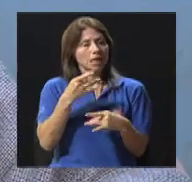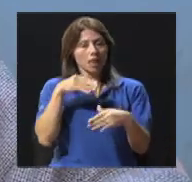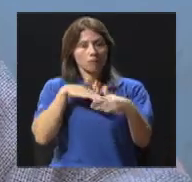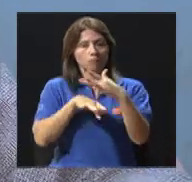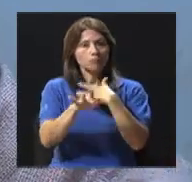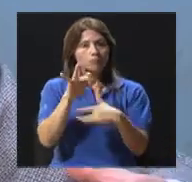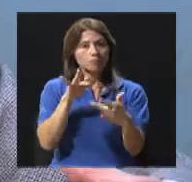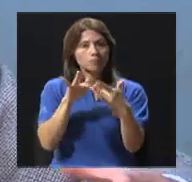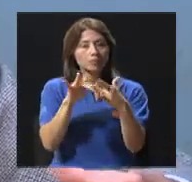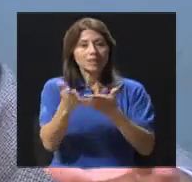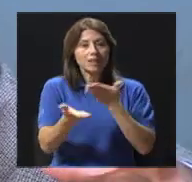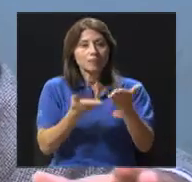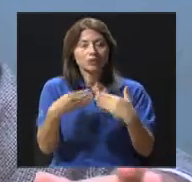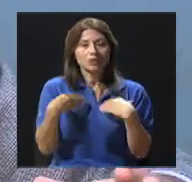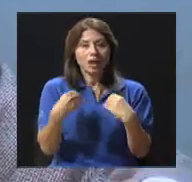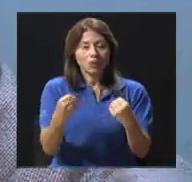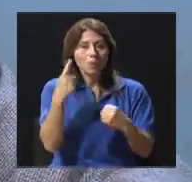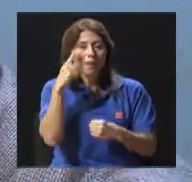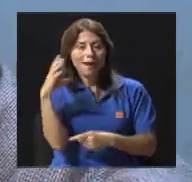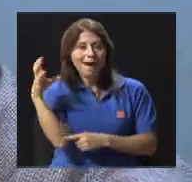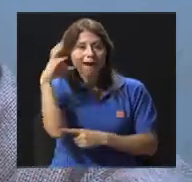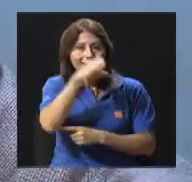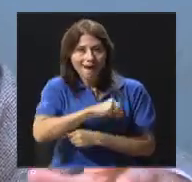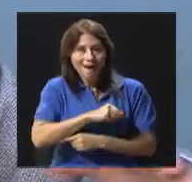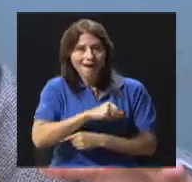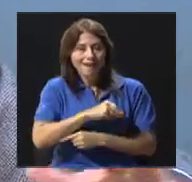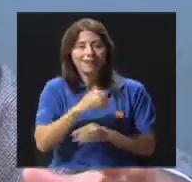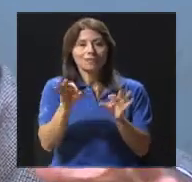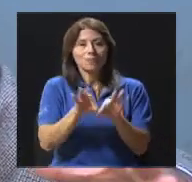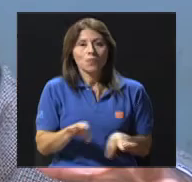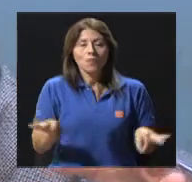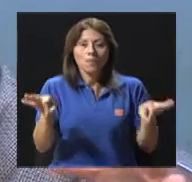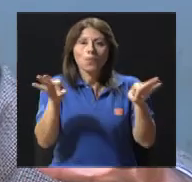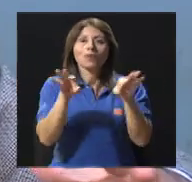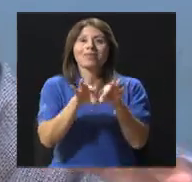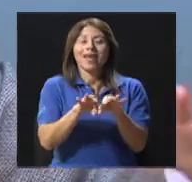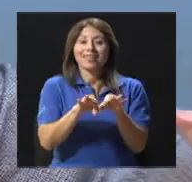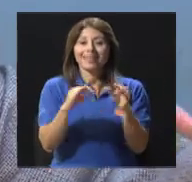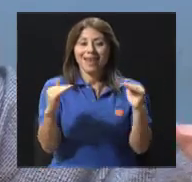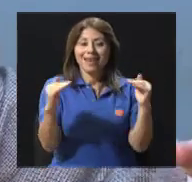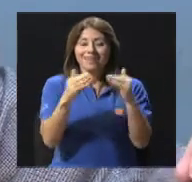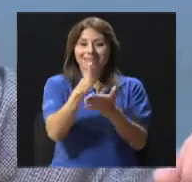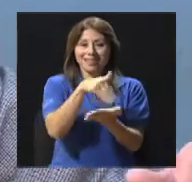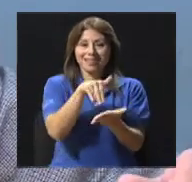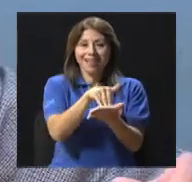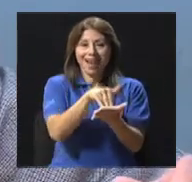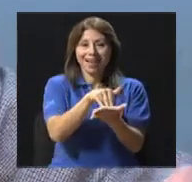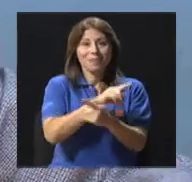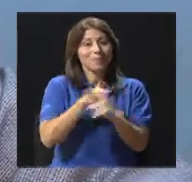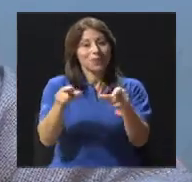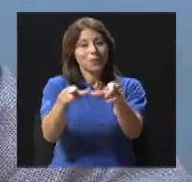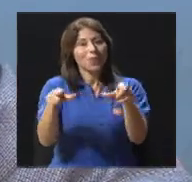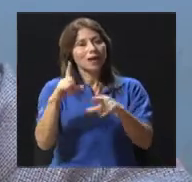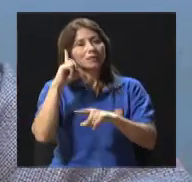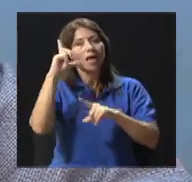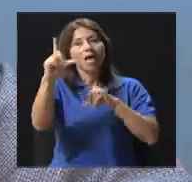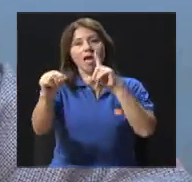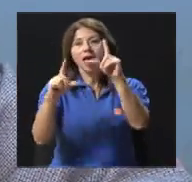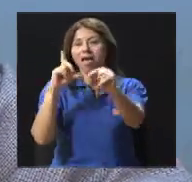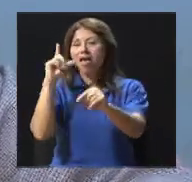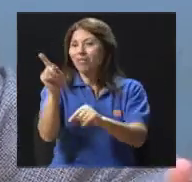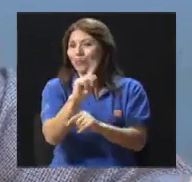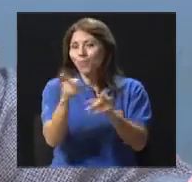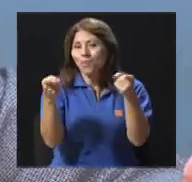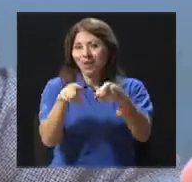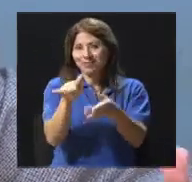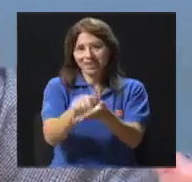salud, que podría ser más importante en el nivel de la urbe y no tanto en las zonas más rurales.